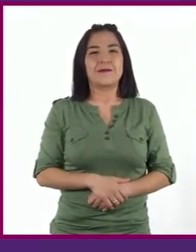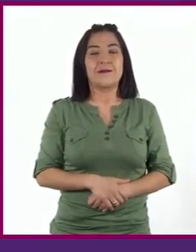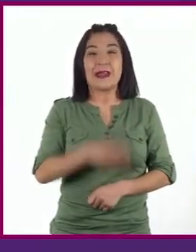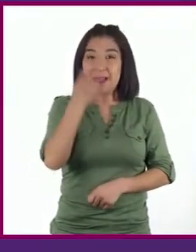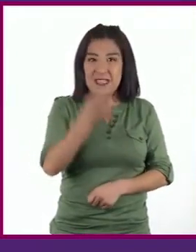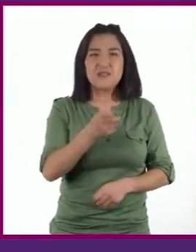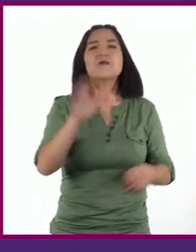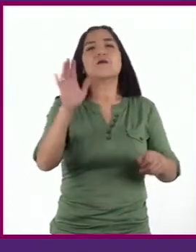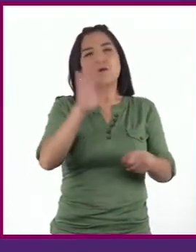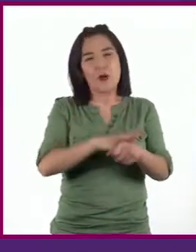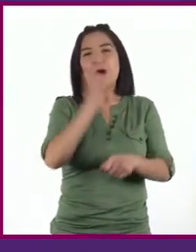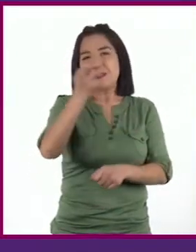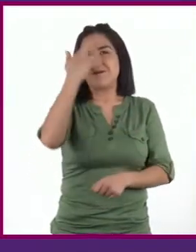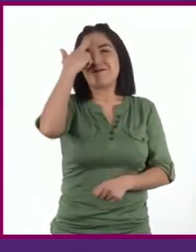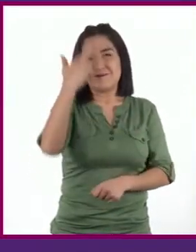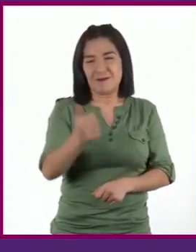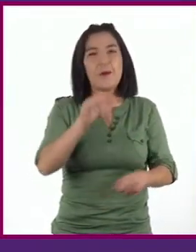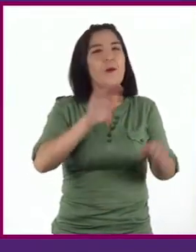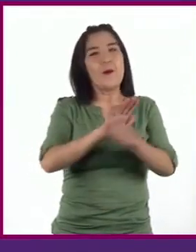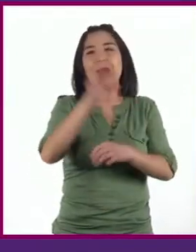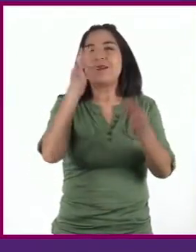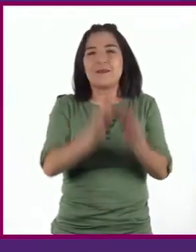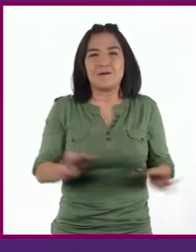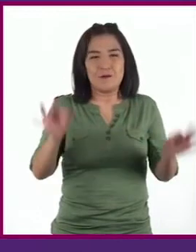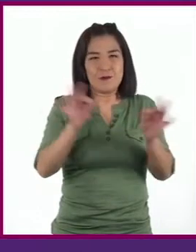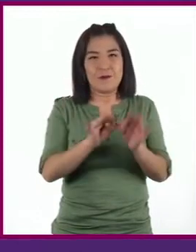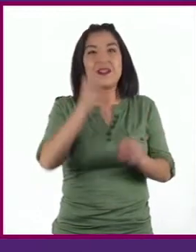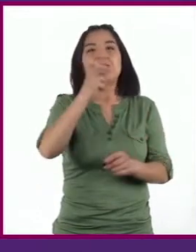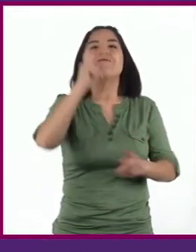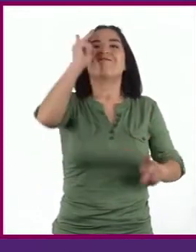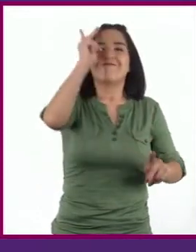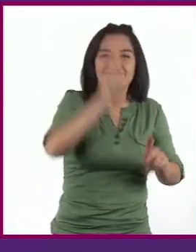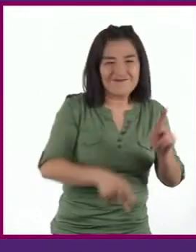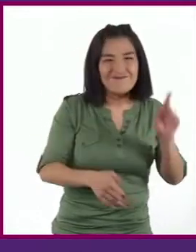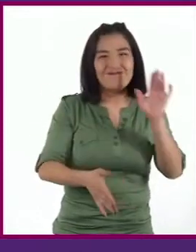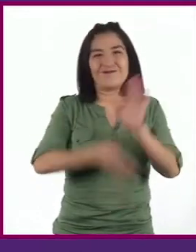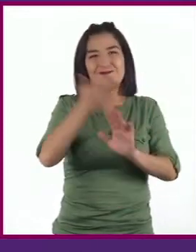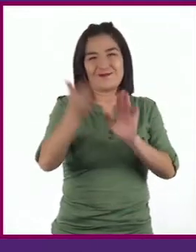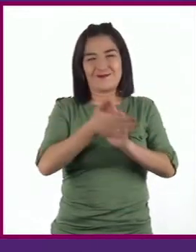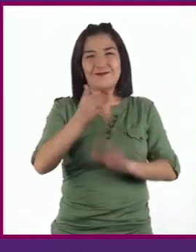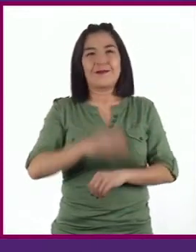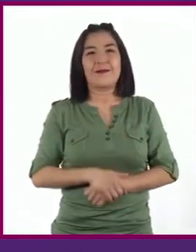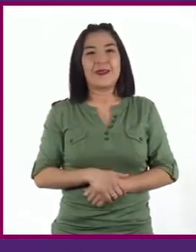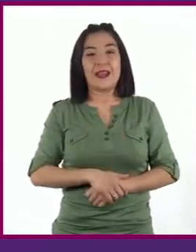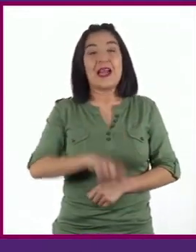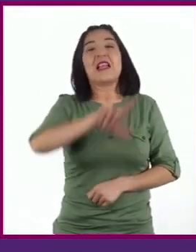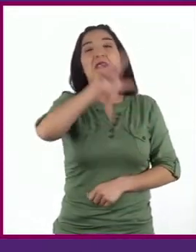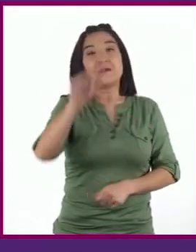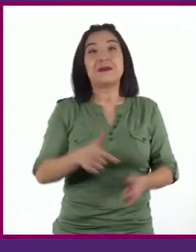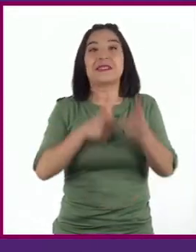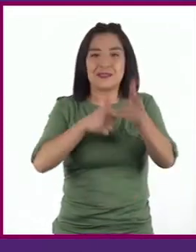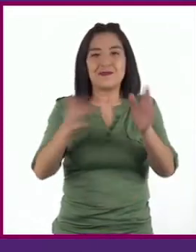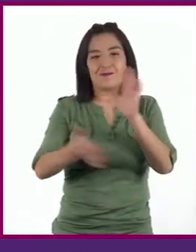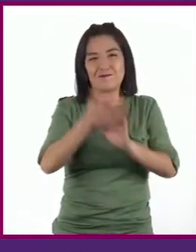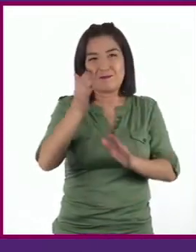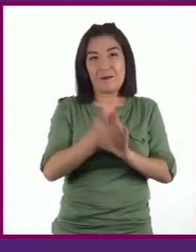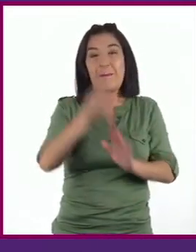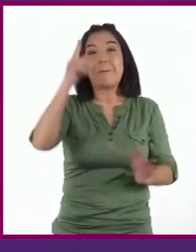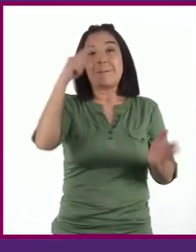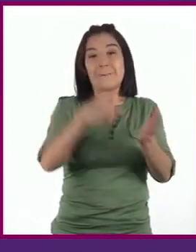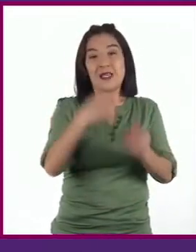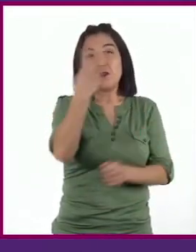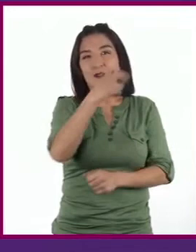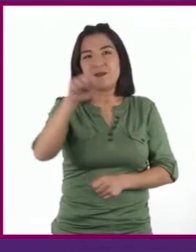Esa fue la razón principal por la cual interrumpieron la construcción y luego continuaron en el año